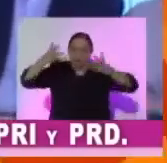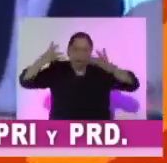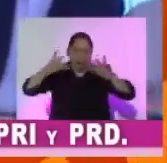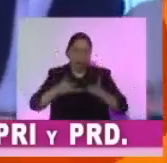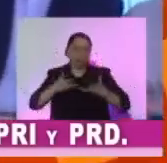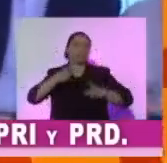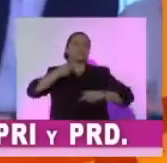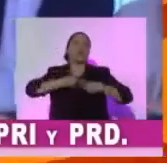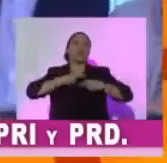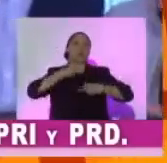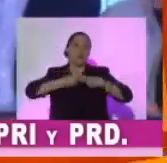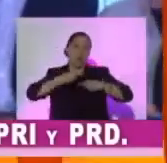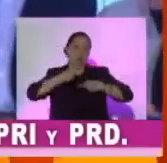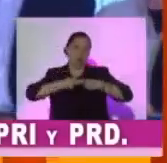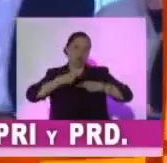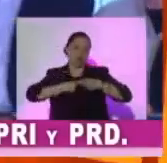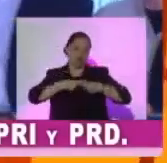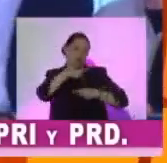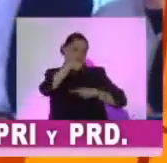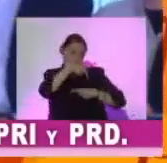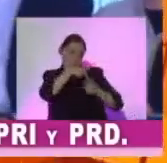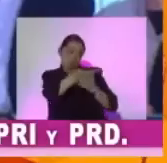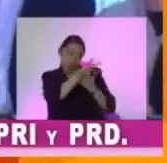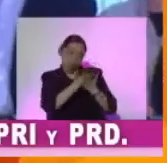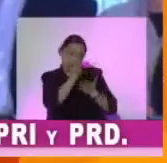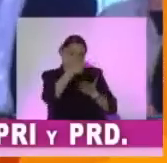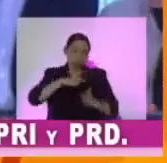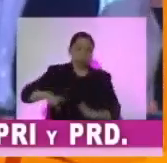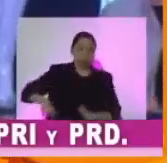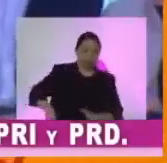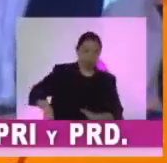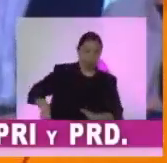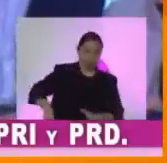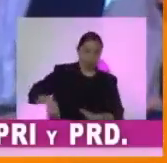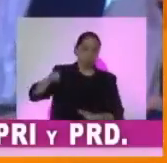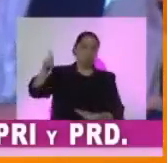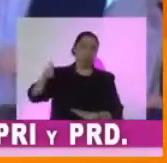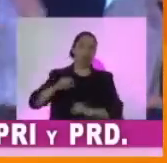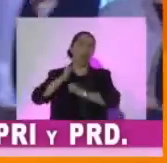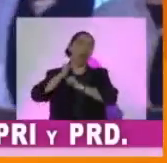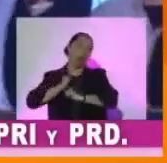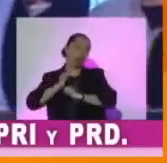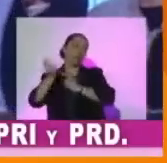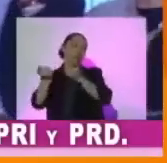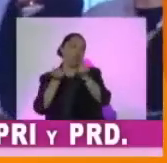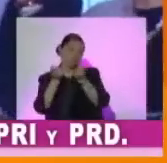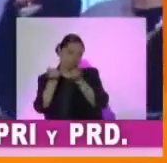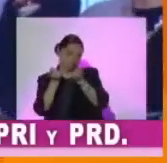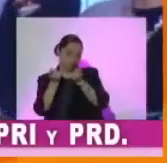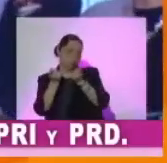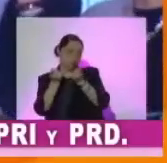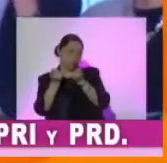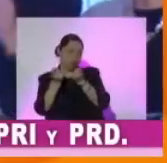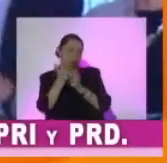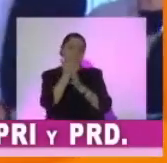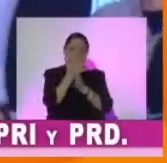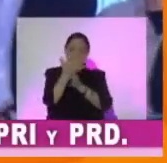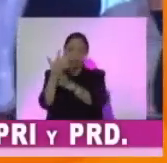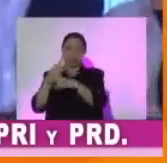eso es otro boleto y es su empresa y pues ahí cada quien decide pero hoy volteamos a ver a todos estos perfiles que rescatan